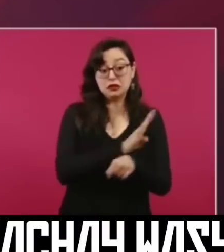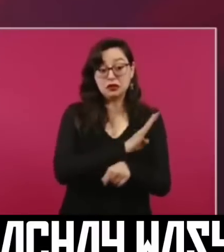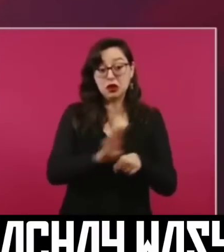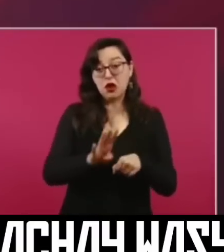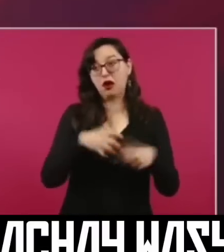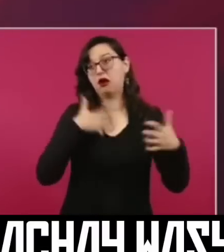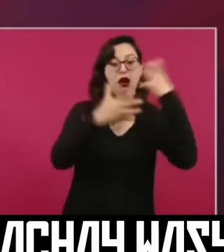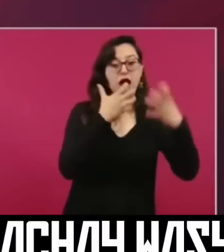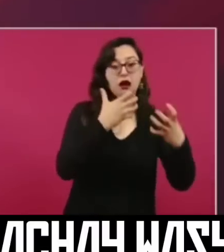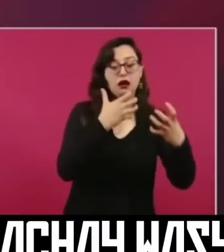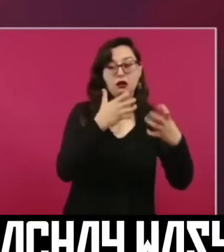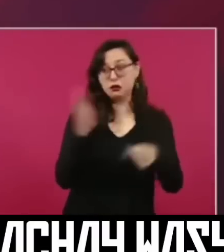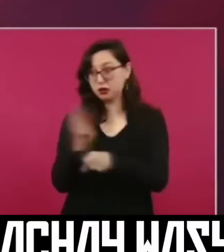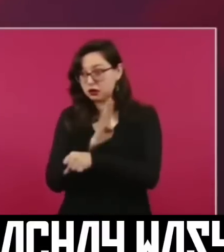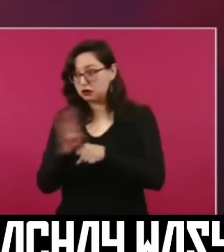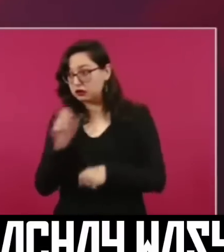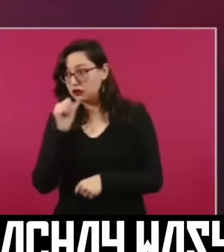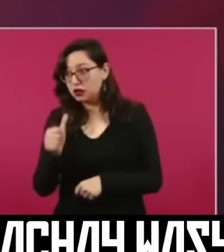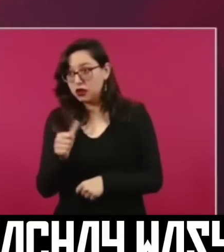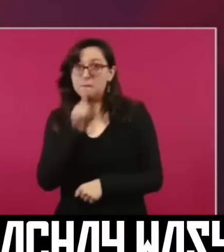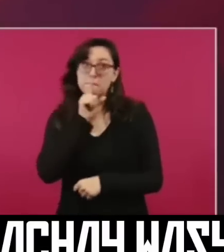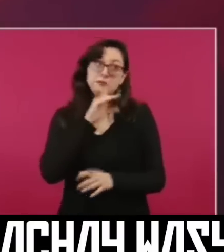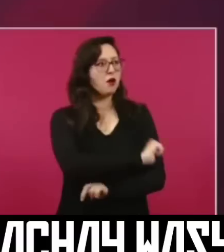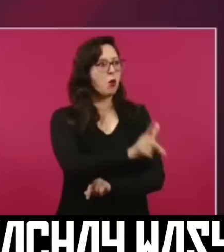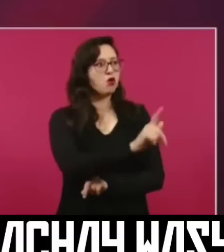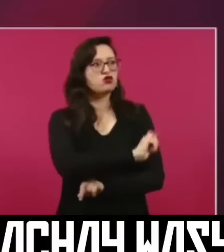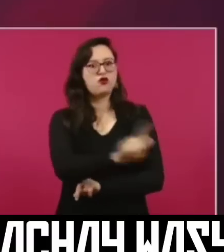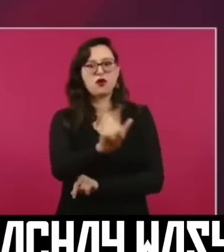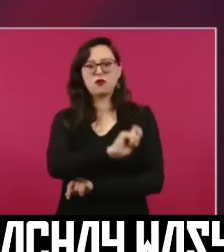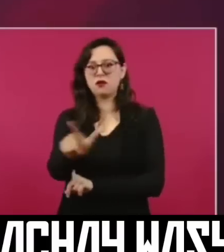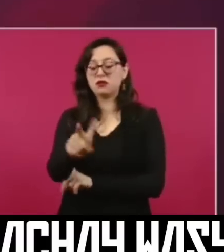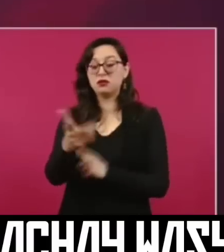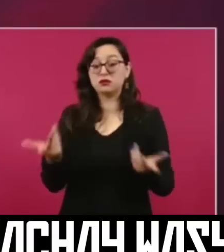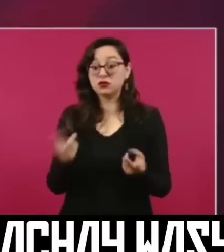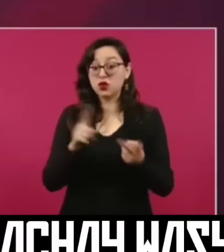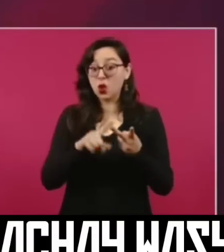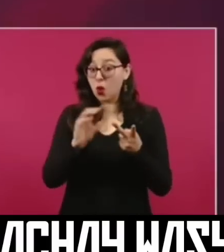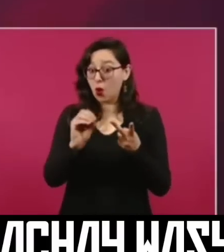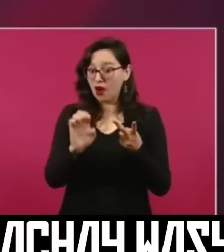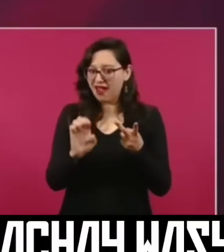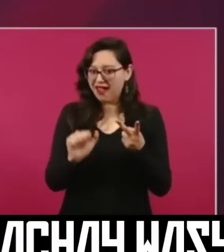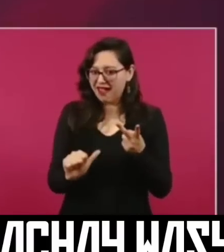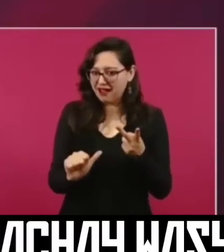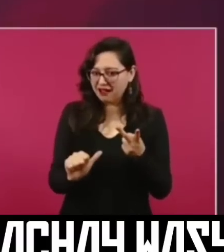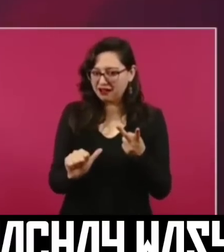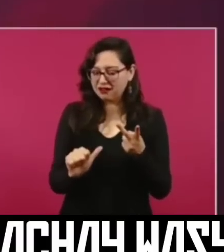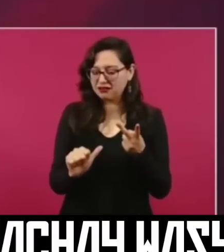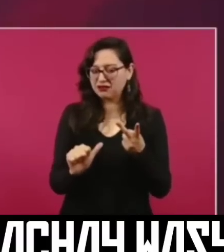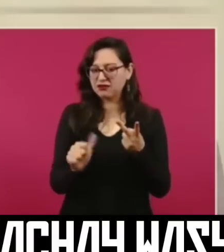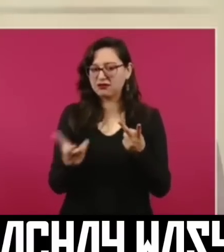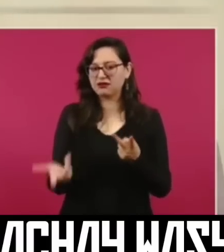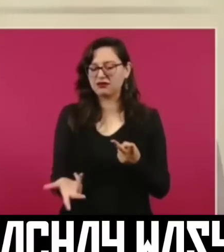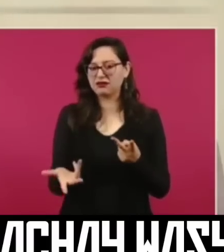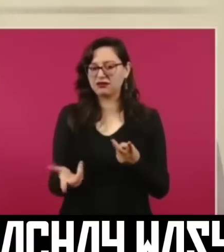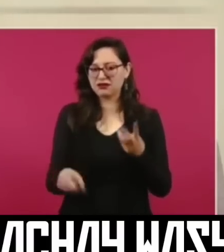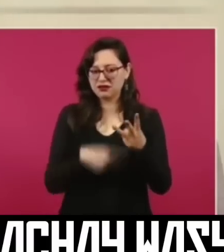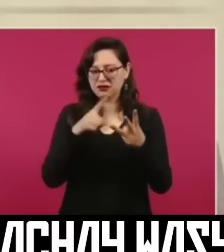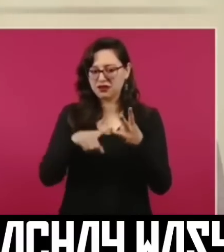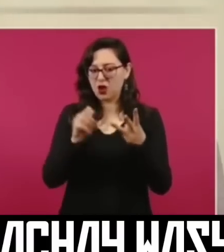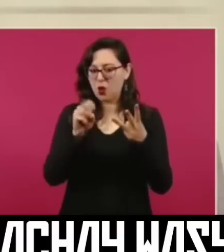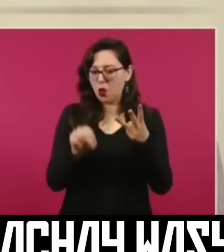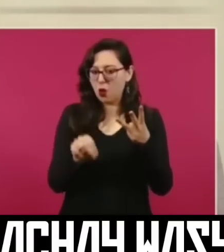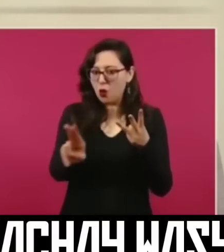momias cuando no les conviene. La OEA, en el caso de América, la